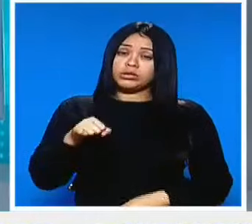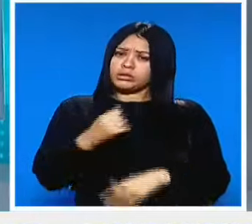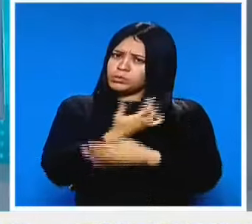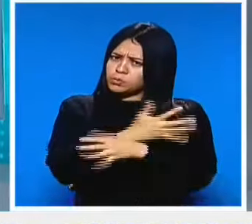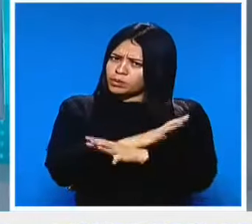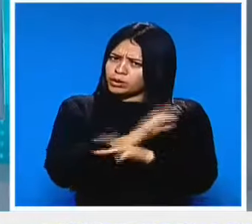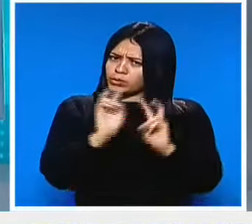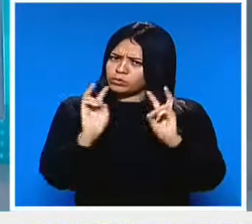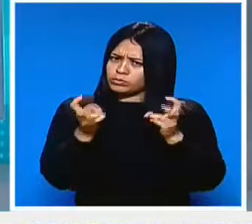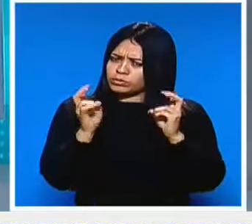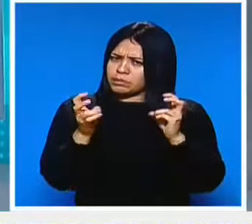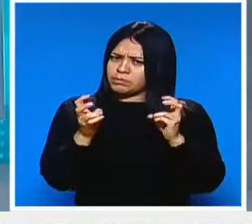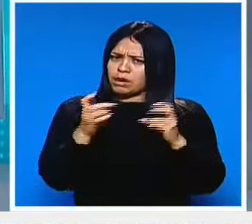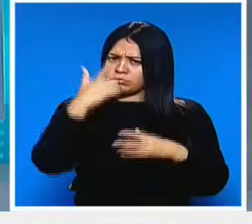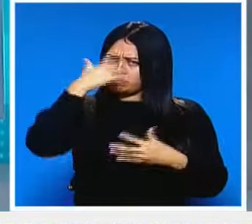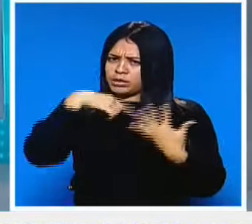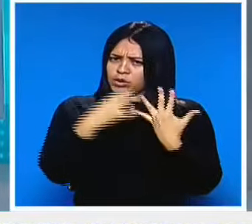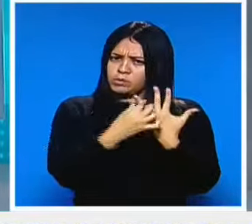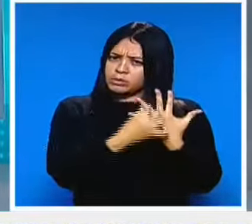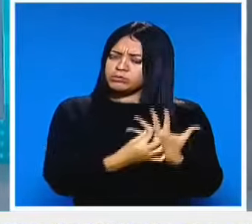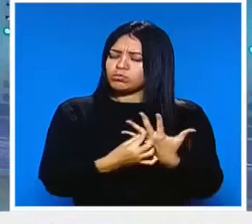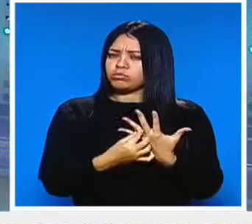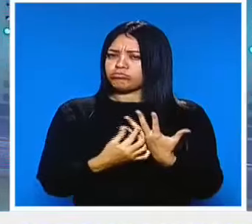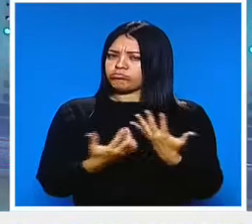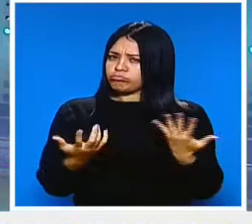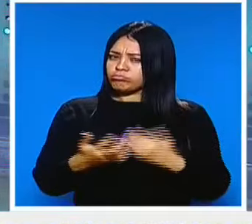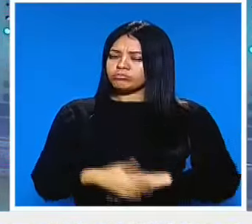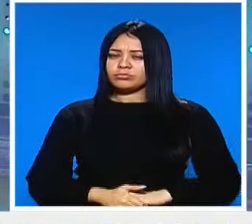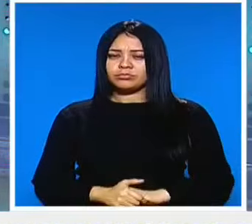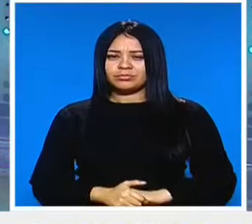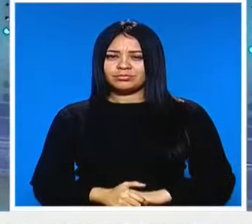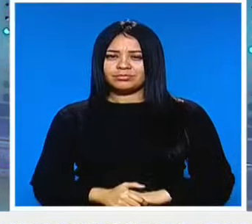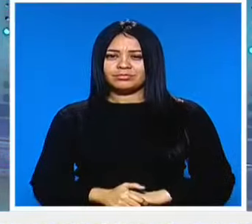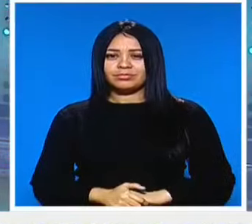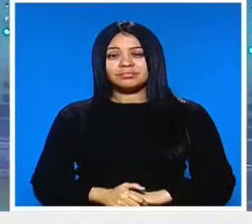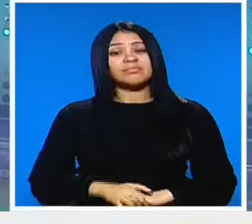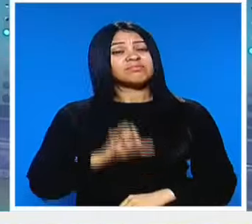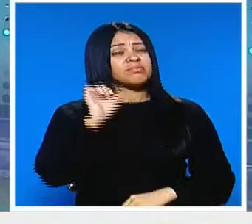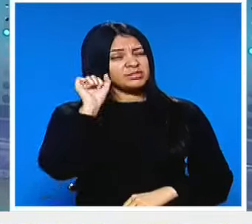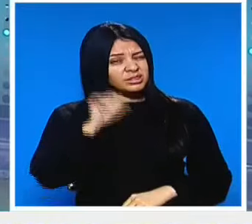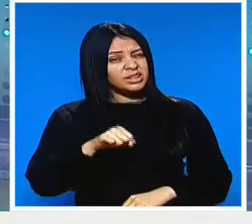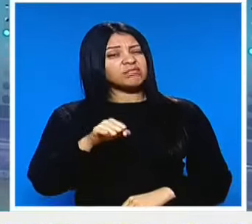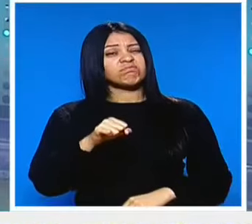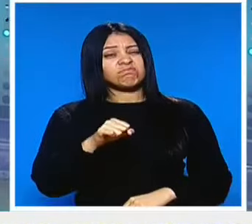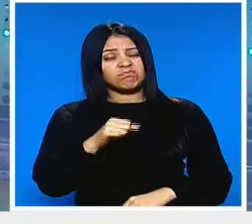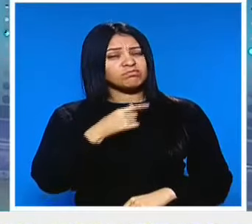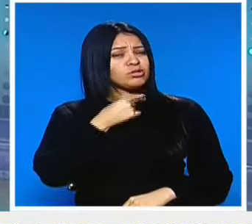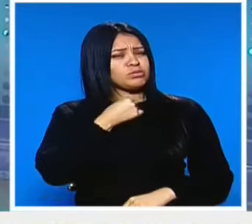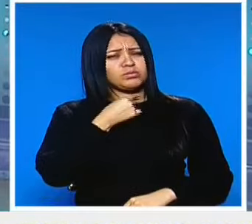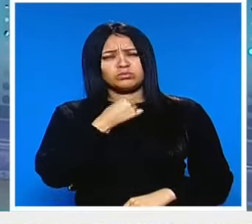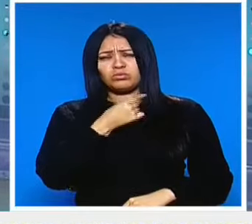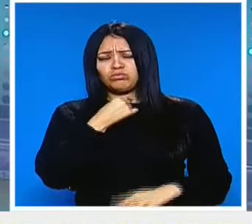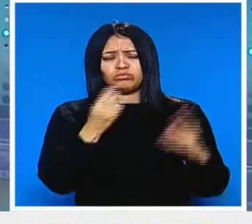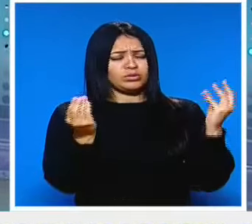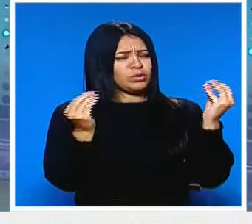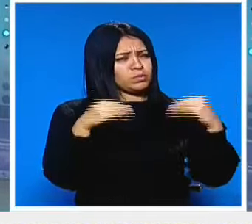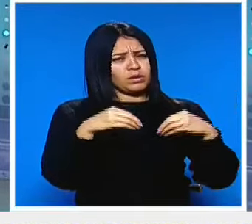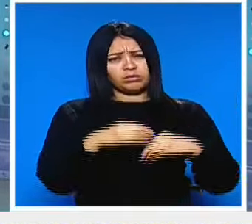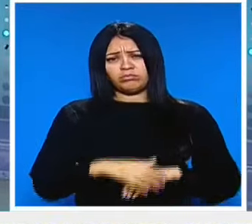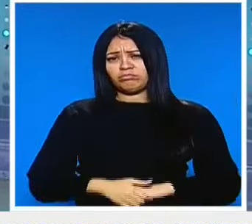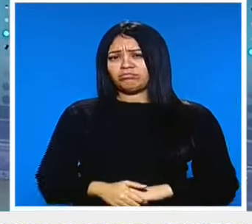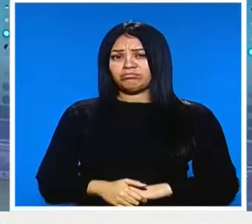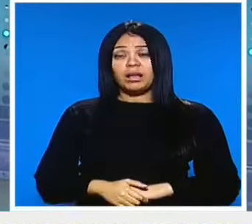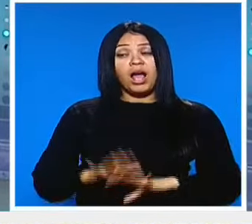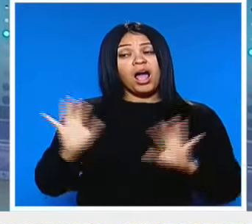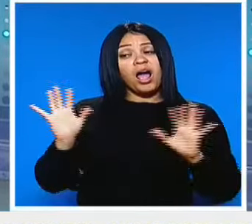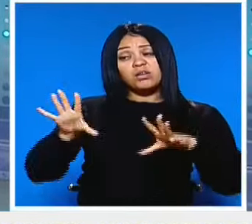tan serio como el matrimonio, ¿no creen? A ver. Sí, de mal gusto la broma. No me pareció graciosa. Yo no solo no le